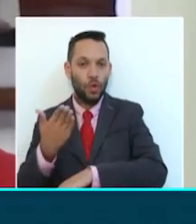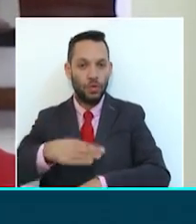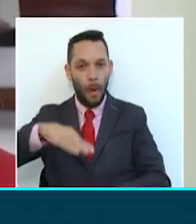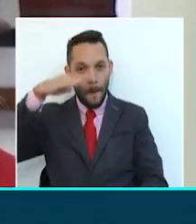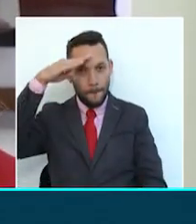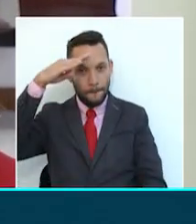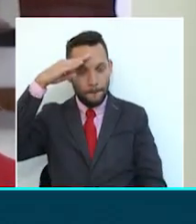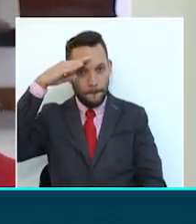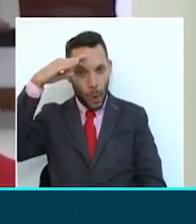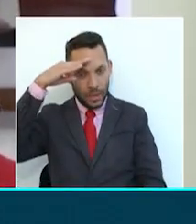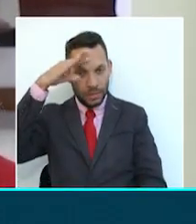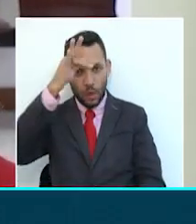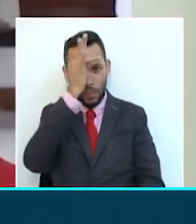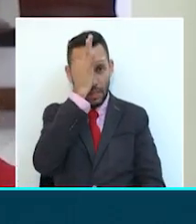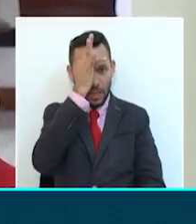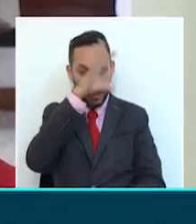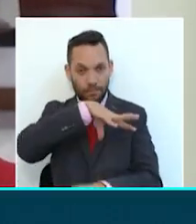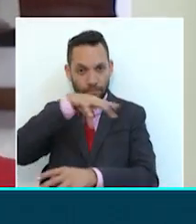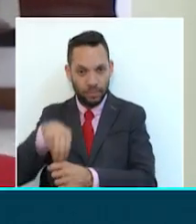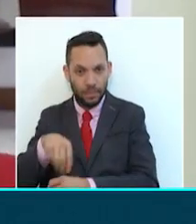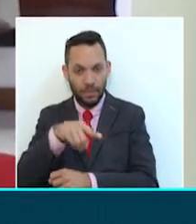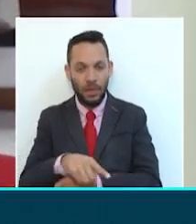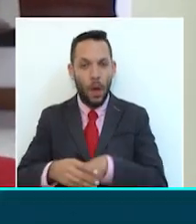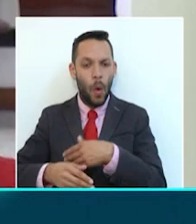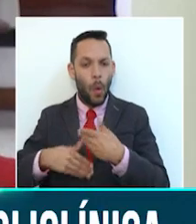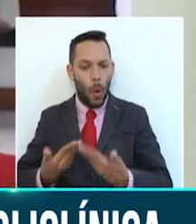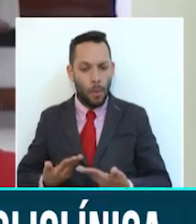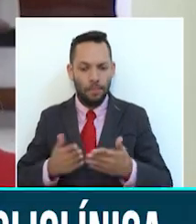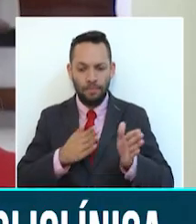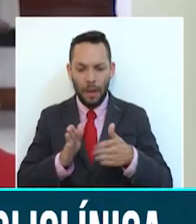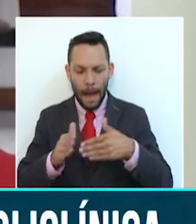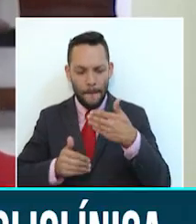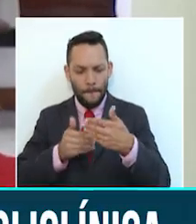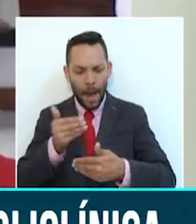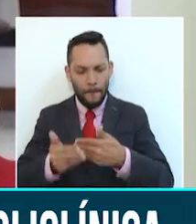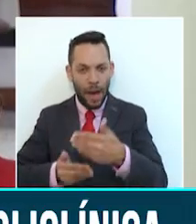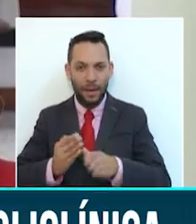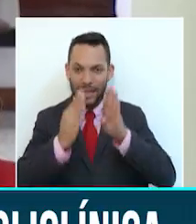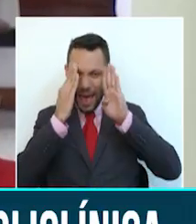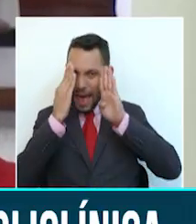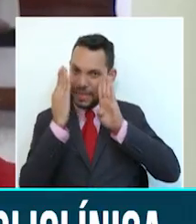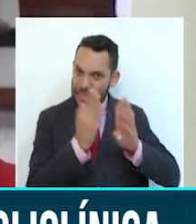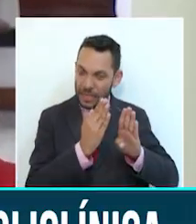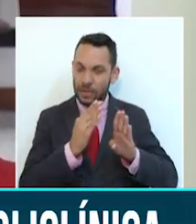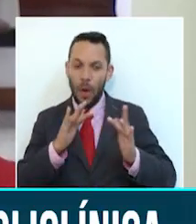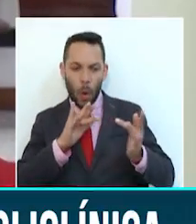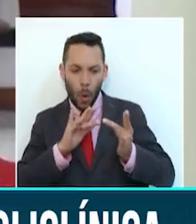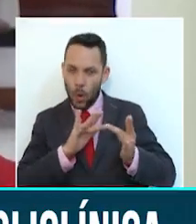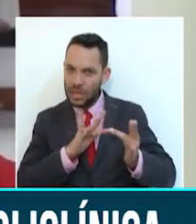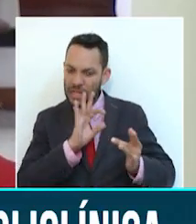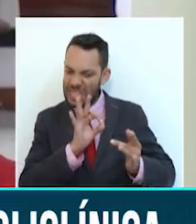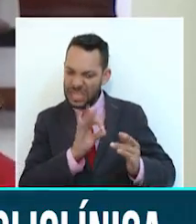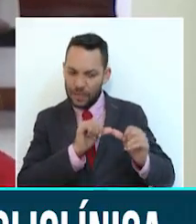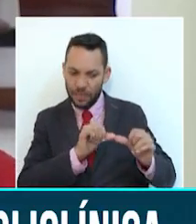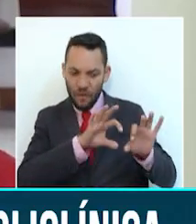de la policía, efectivamente verificamos cómo se ha dado el trámite de atención. Él nos manifiesta que ha estado en contacto permanente con